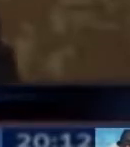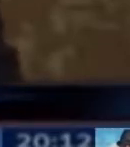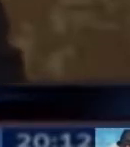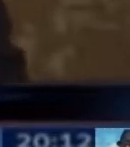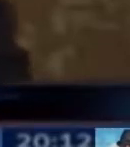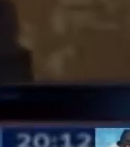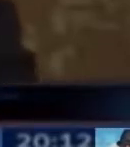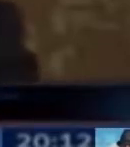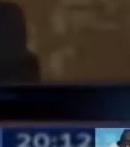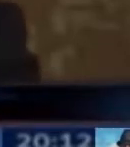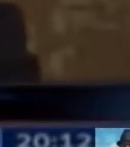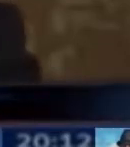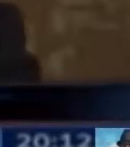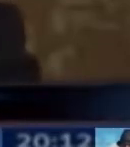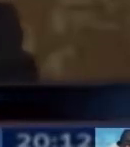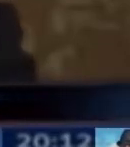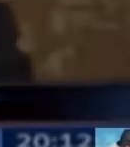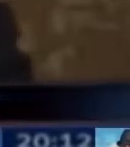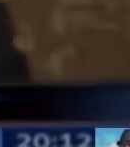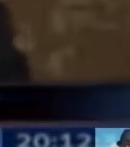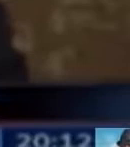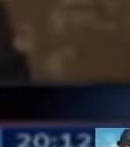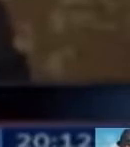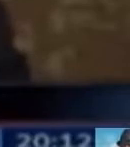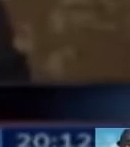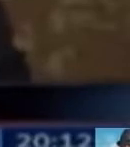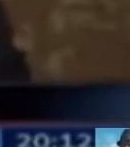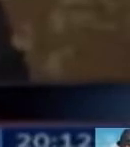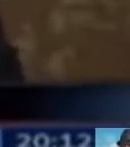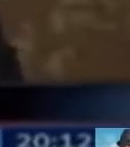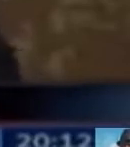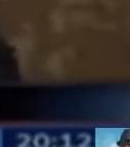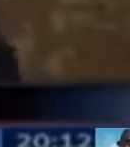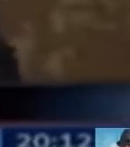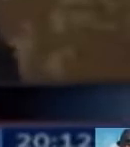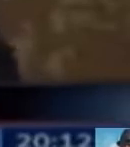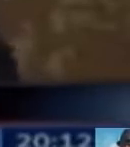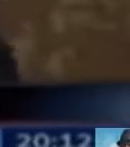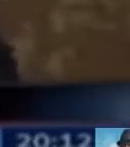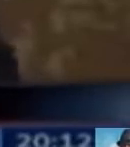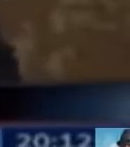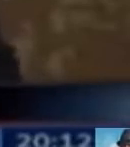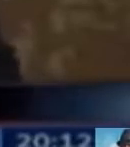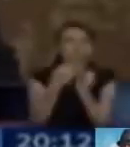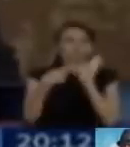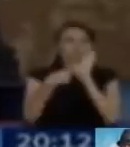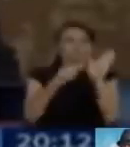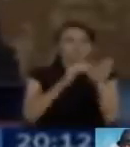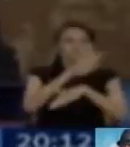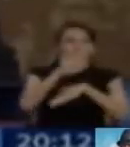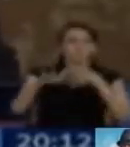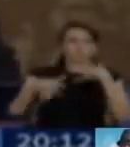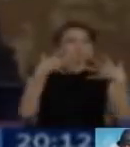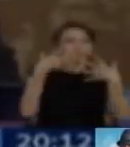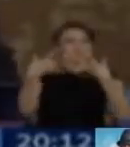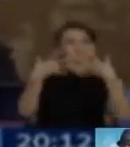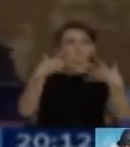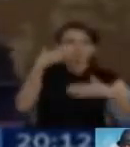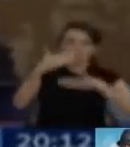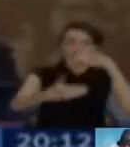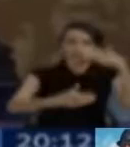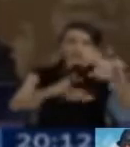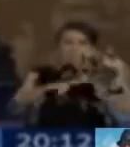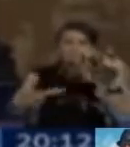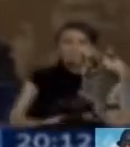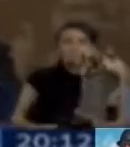su labor cívica en cada junta y en cada recinto. Su trabajo refleja la transparencia de este